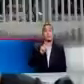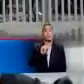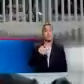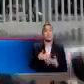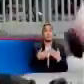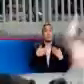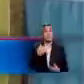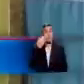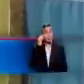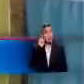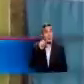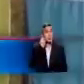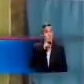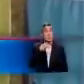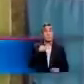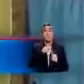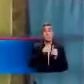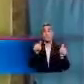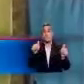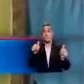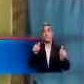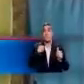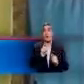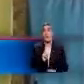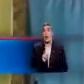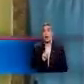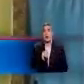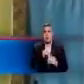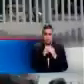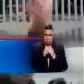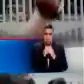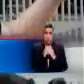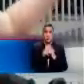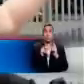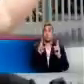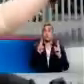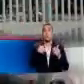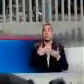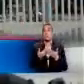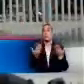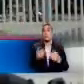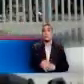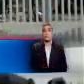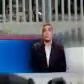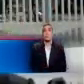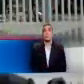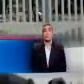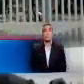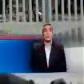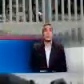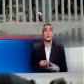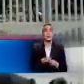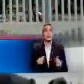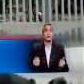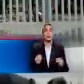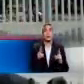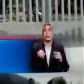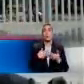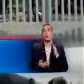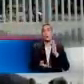como te ven cartel o grafo de las oraciones estamos esperando la actualidad la parte posterior que salga ya